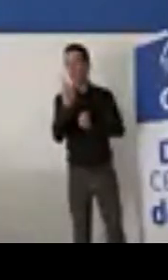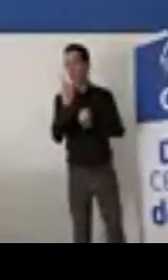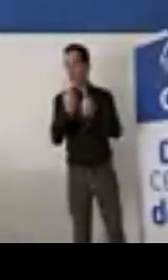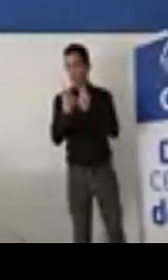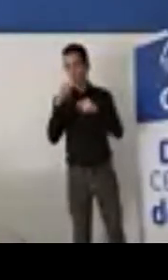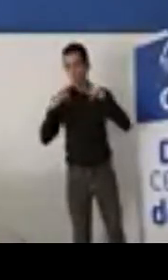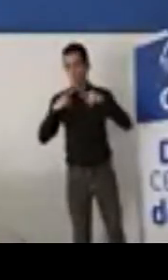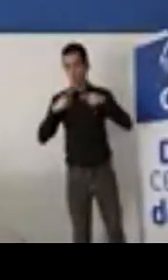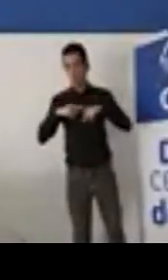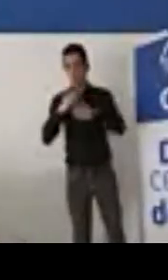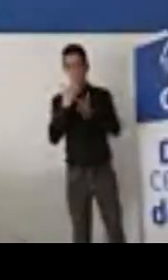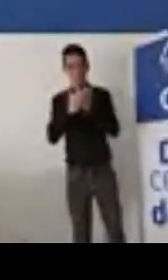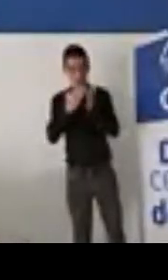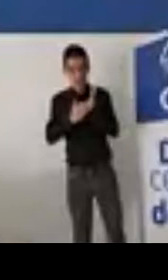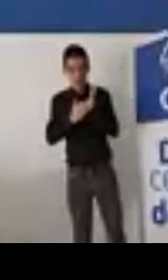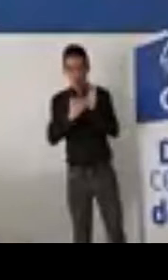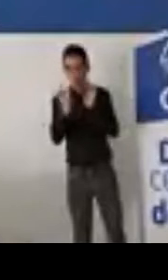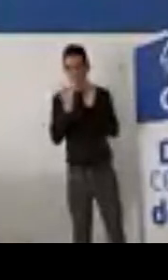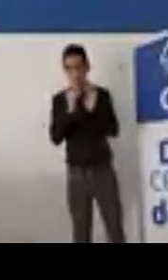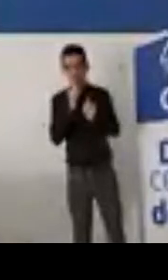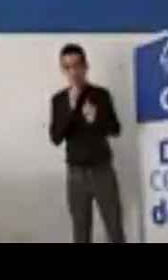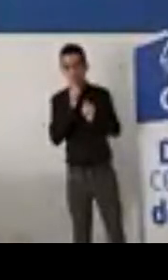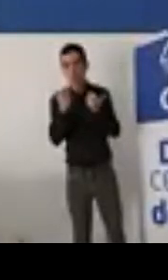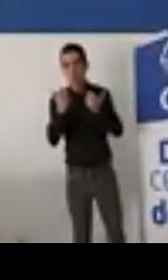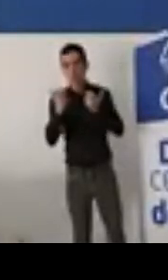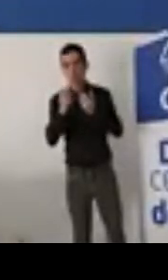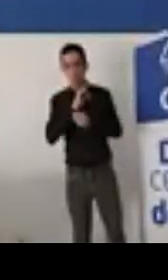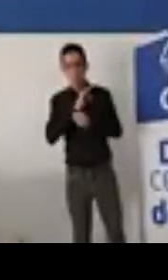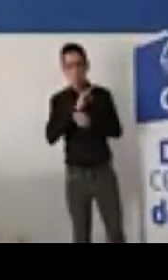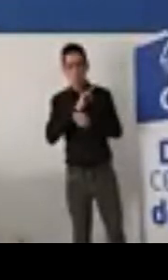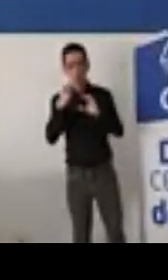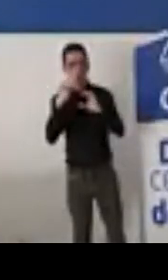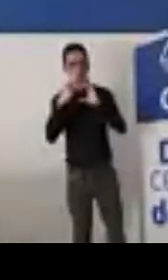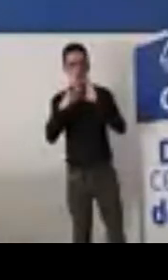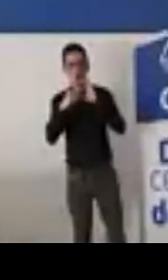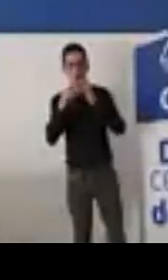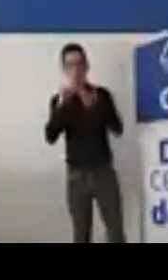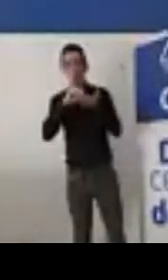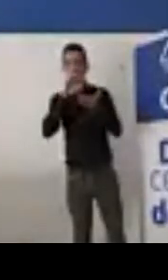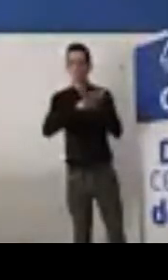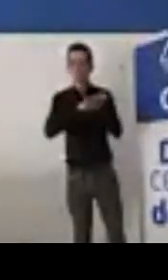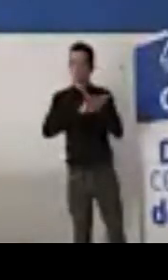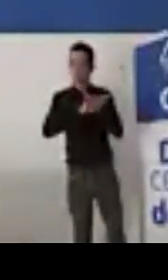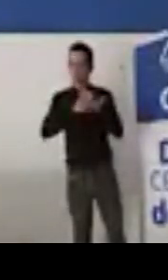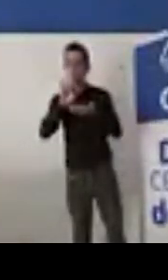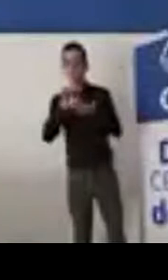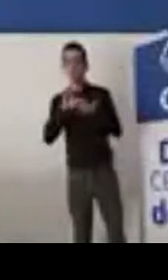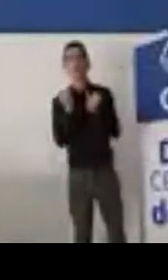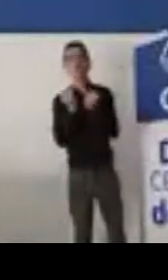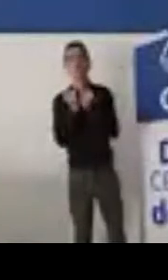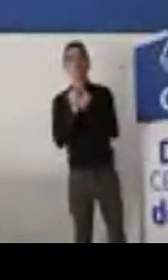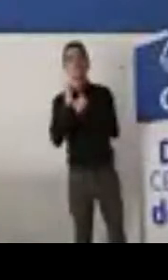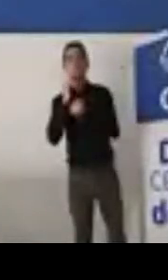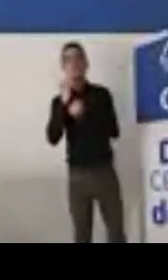inscribirse, registrar su correo electrónico. Los vamos a dejar también en Facebook ahorita un mensaje para que puedan continuar con nosotros vía